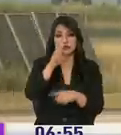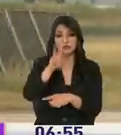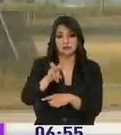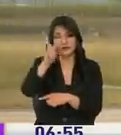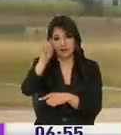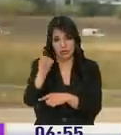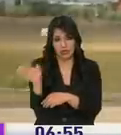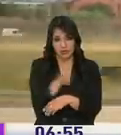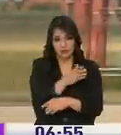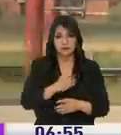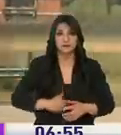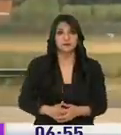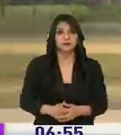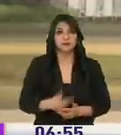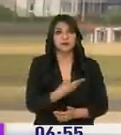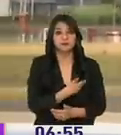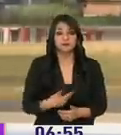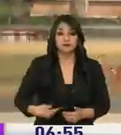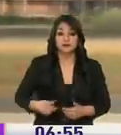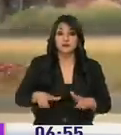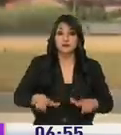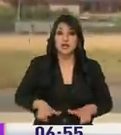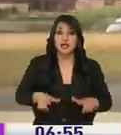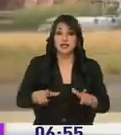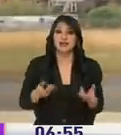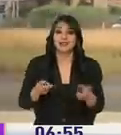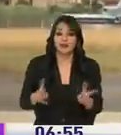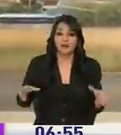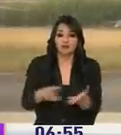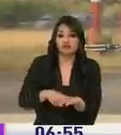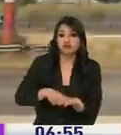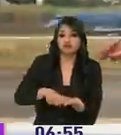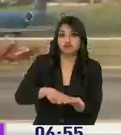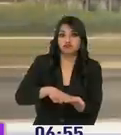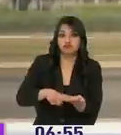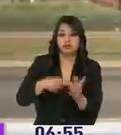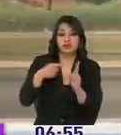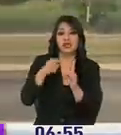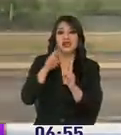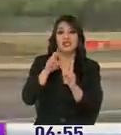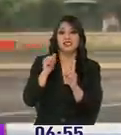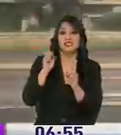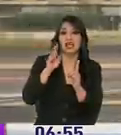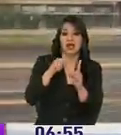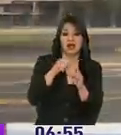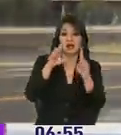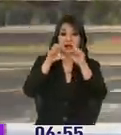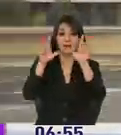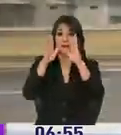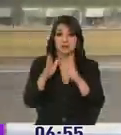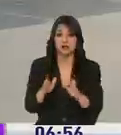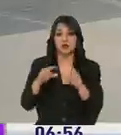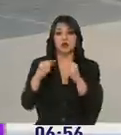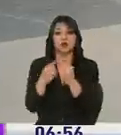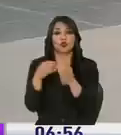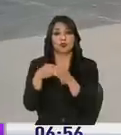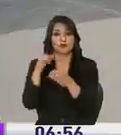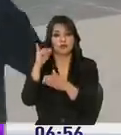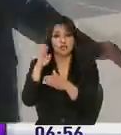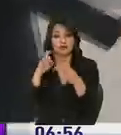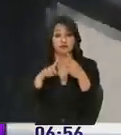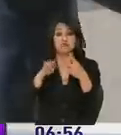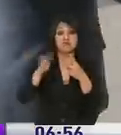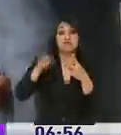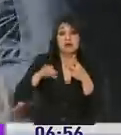Así también el presidente Lenín Moreno mantendrá una reunión con Richard Brasón, empresario del grupo Virgin. El martes